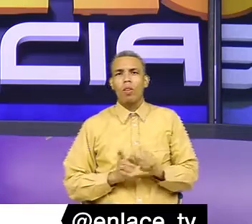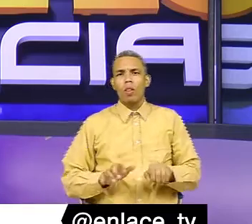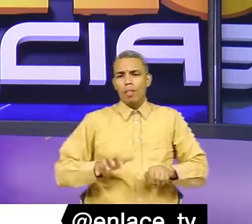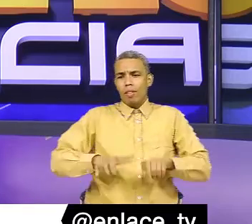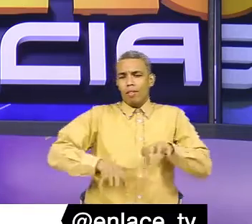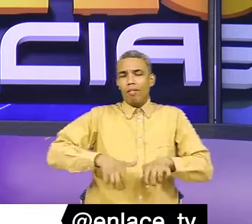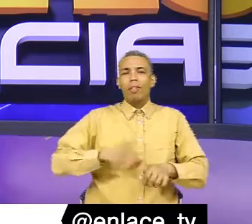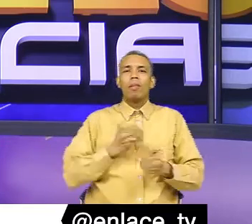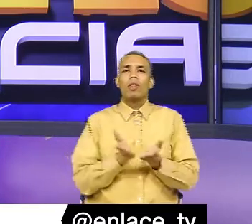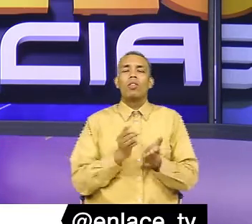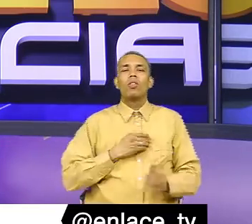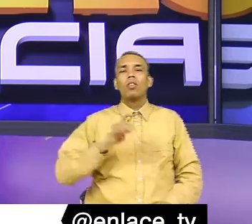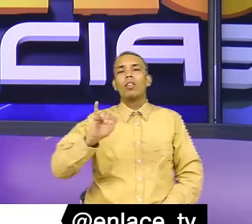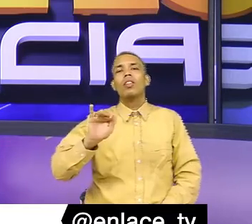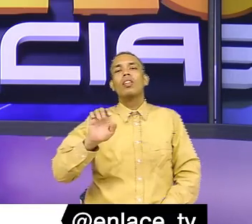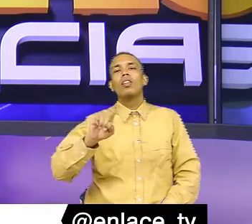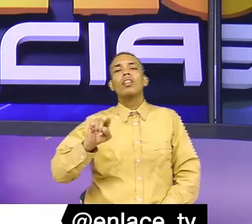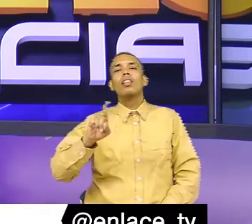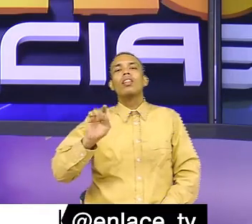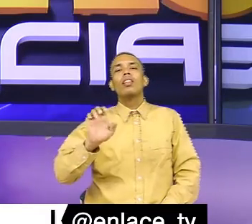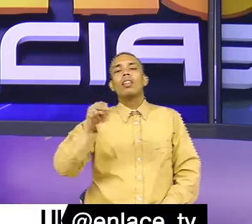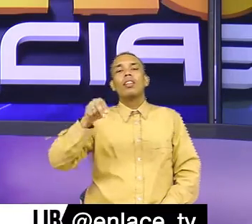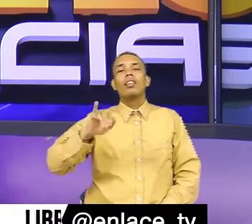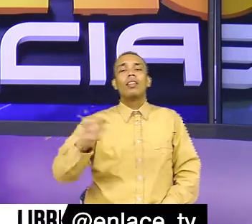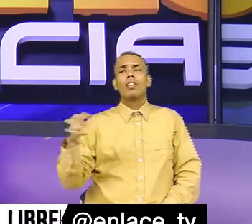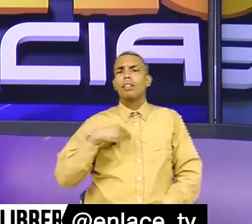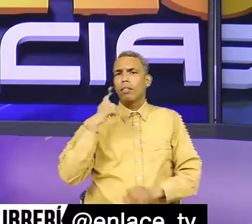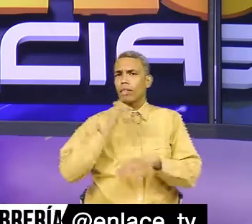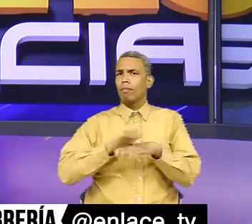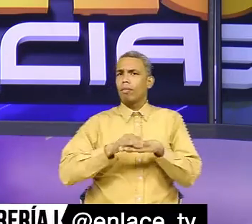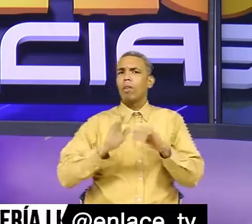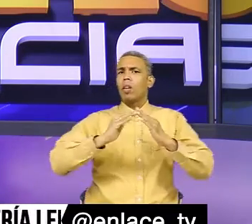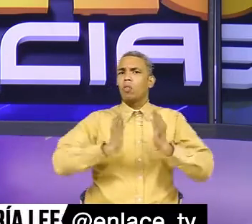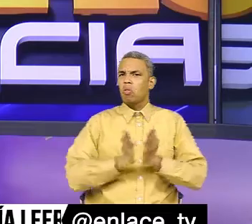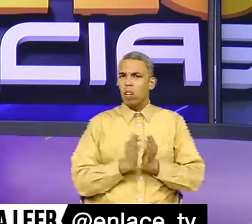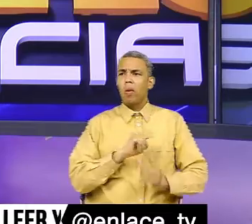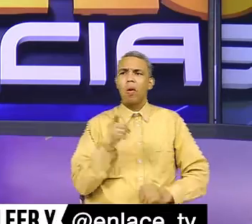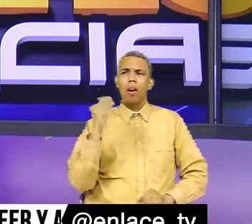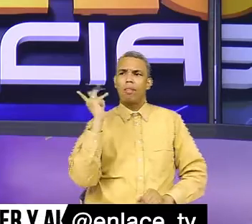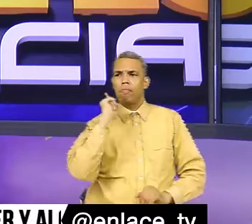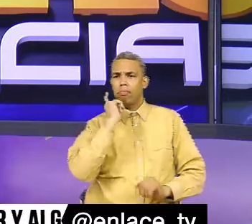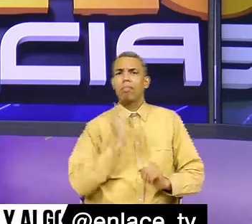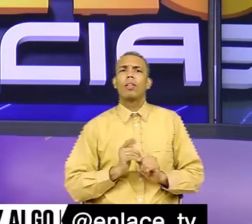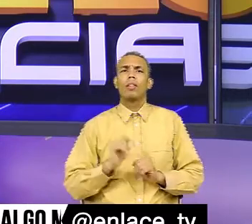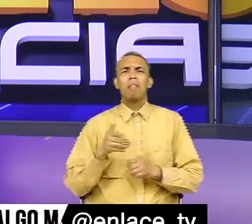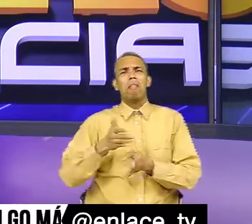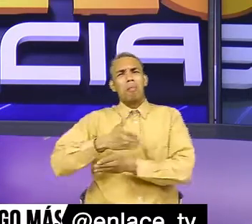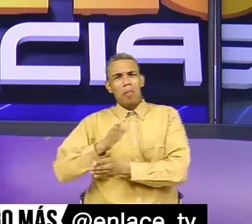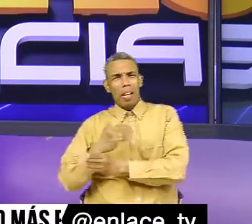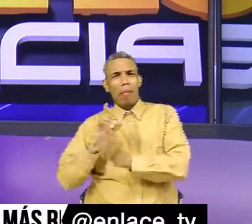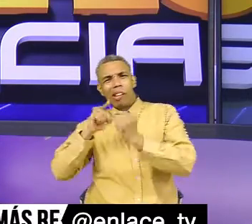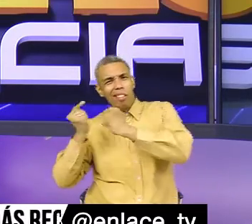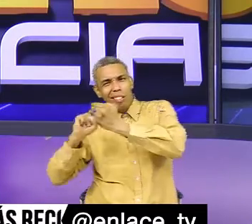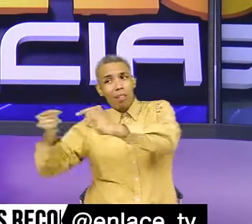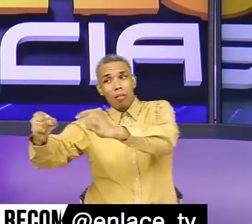para prevenir el matoneo en las instituciones educativas del municipio. Esto ante los últimos hechos presentados en los colegios oficiales de la